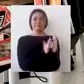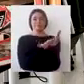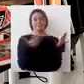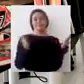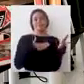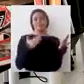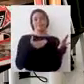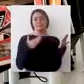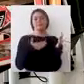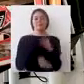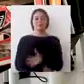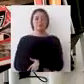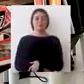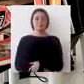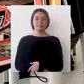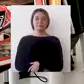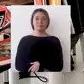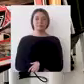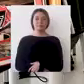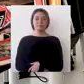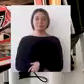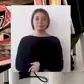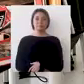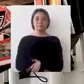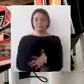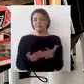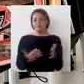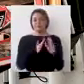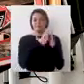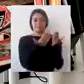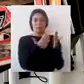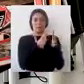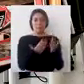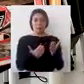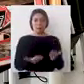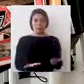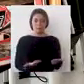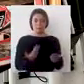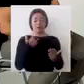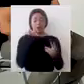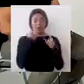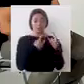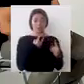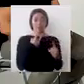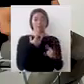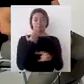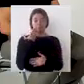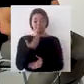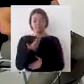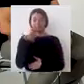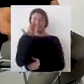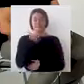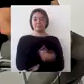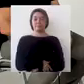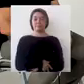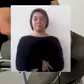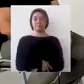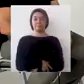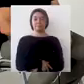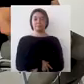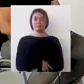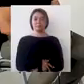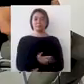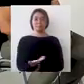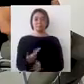cómic y acercarnos a estos materiales que son muy interesantes y muy bellos. Perfecto. Ahí está. Entonces,